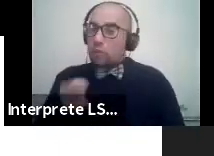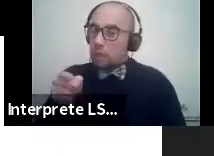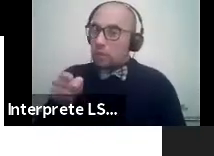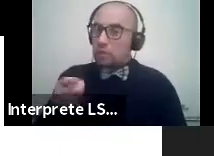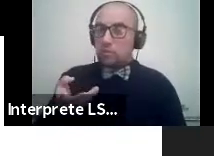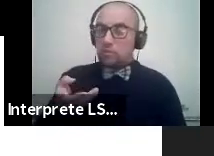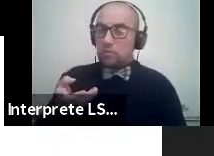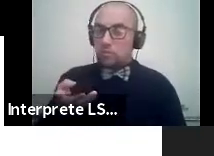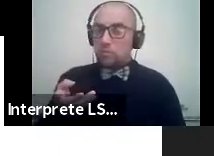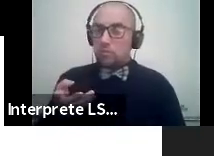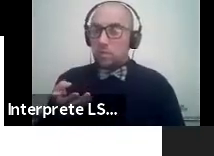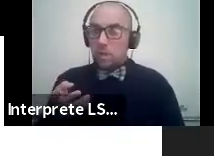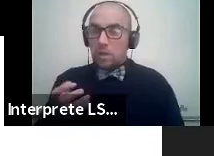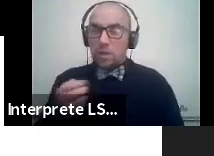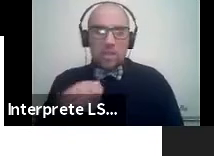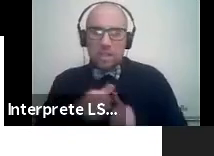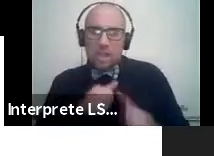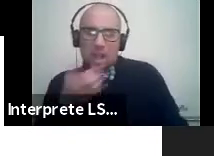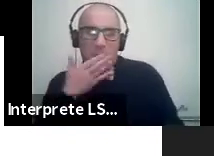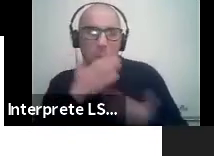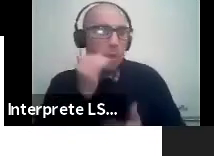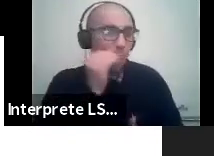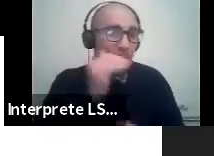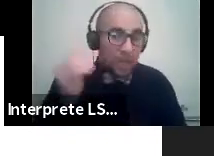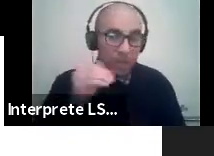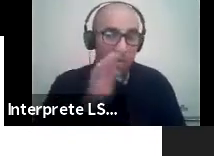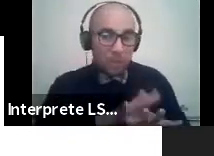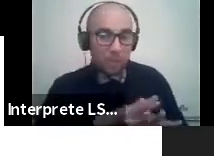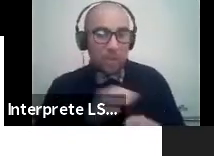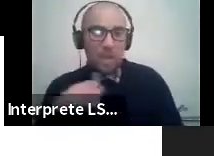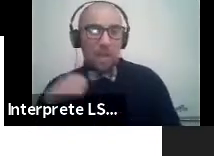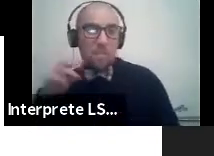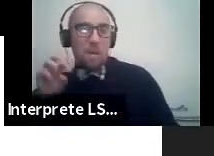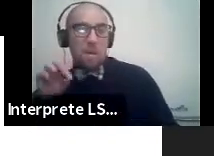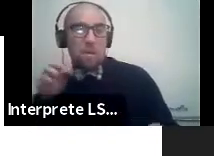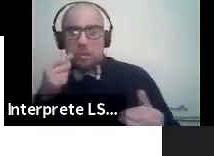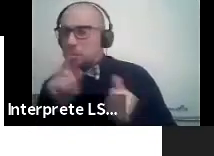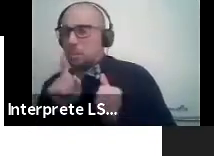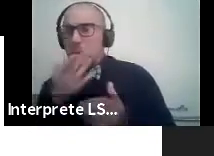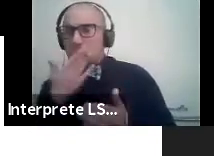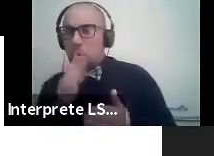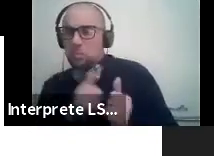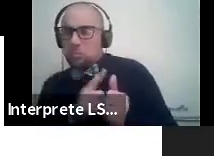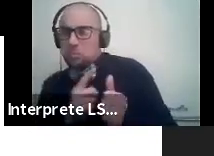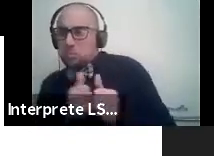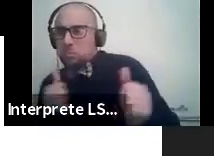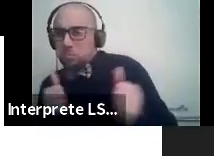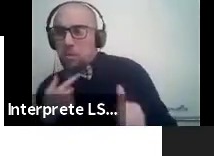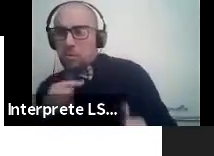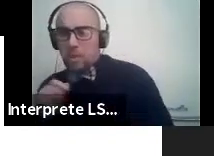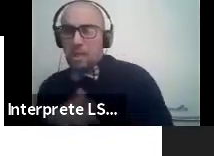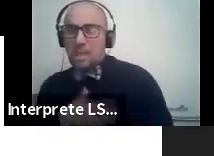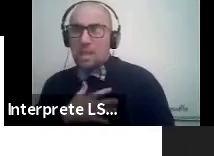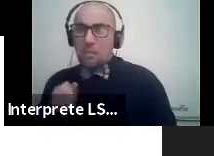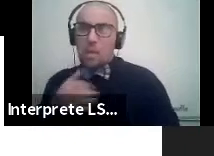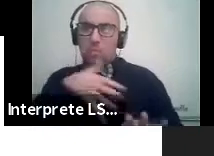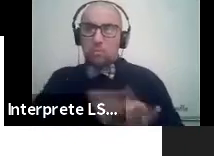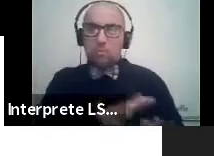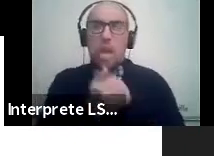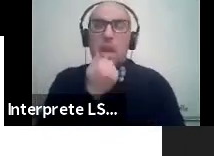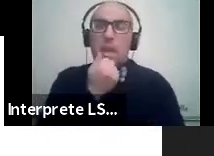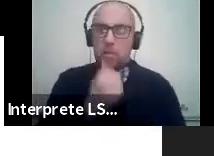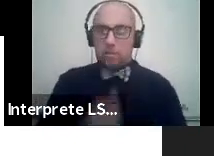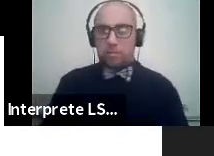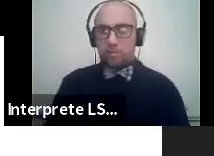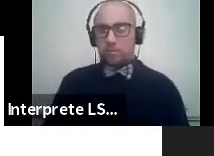evitan interacciones en las que tengan que explicar conceptos matemáticos porque sienten que pueden inducir a sus hijos a